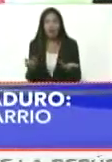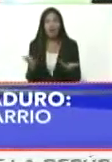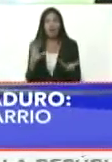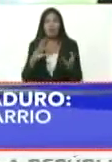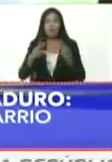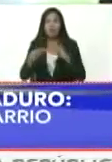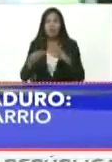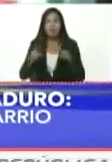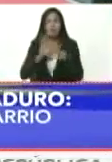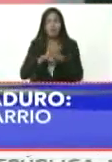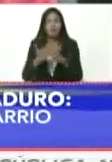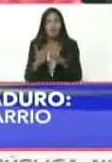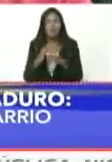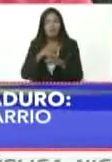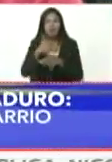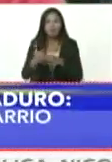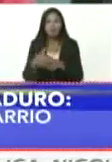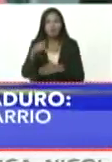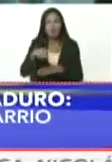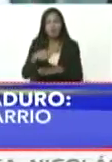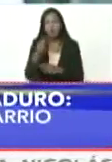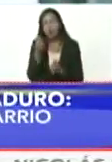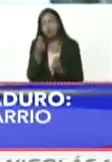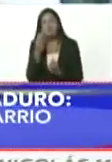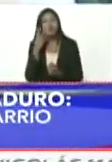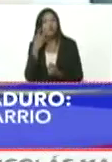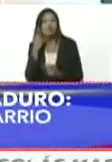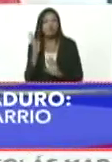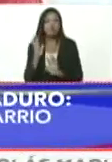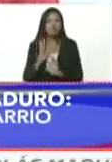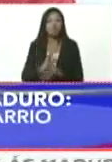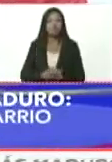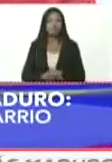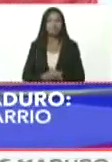porque un proyecto que cueste hoy, ¿qué les digo yo?